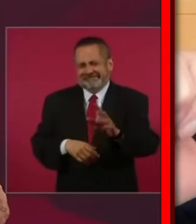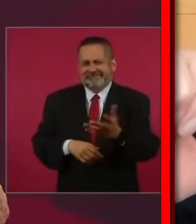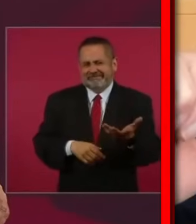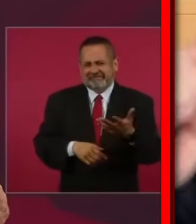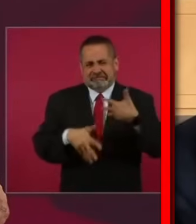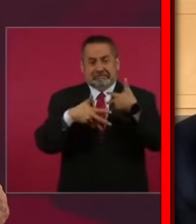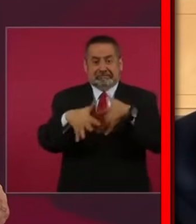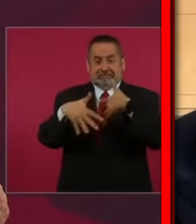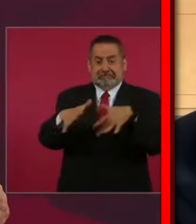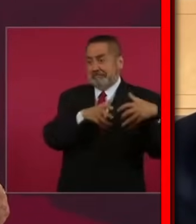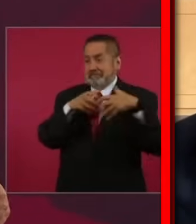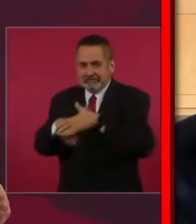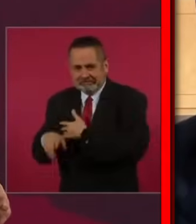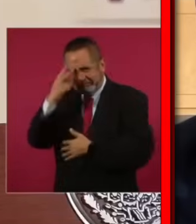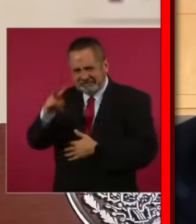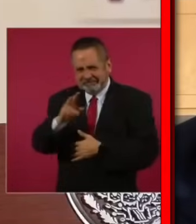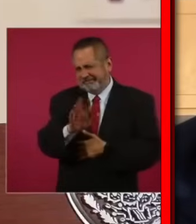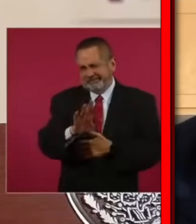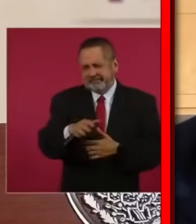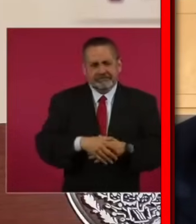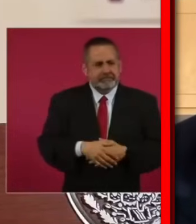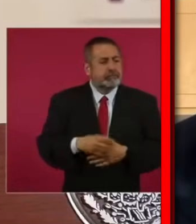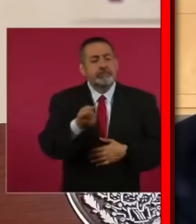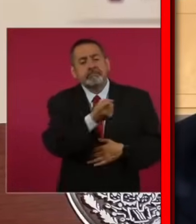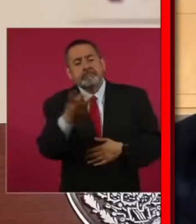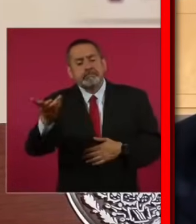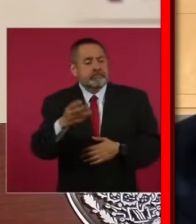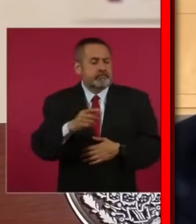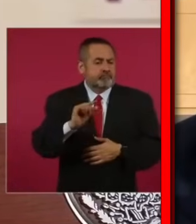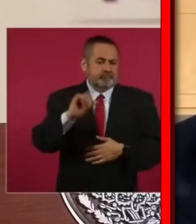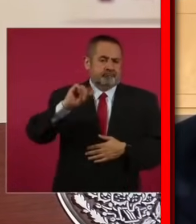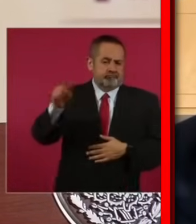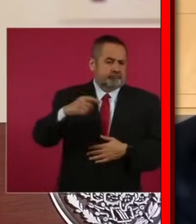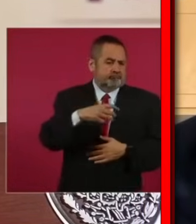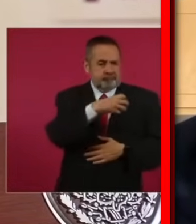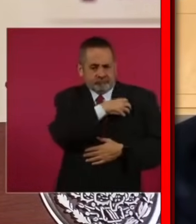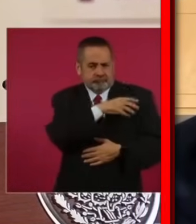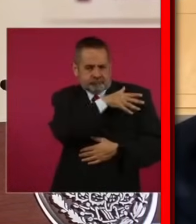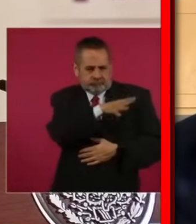este son eh oficiales que